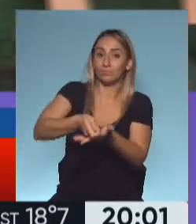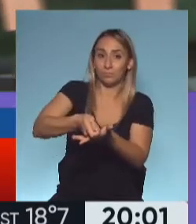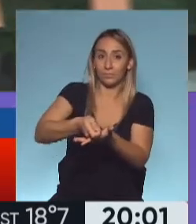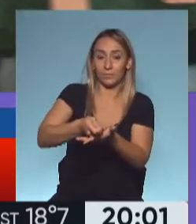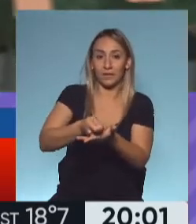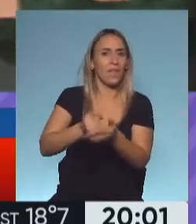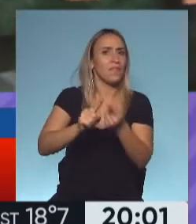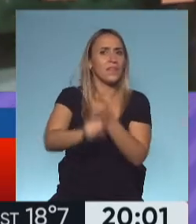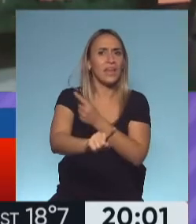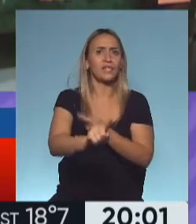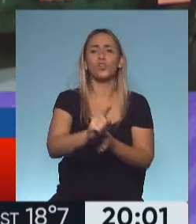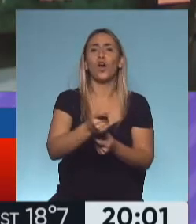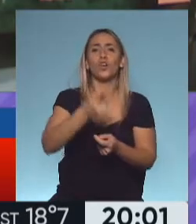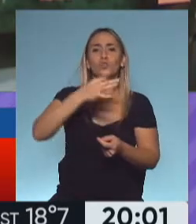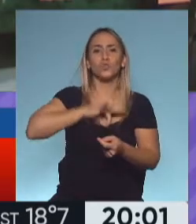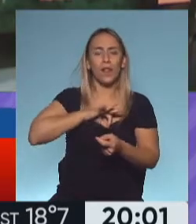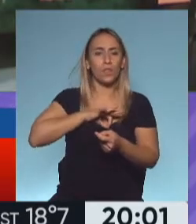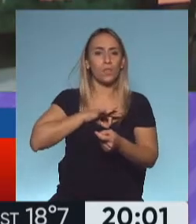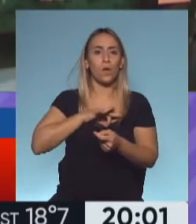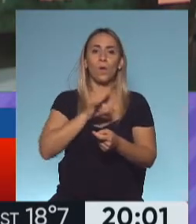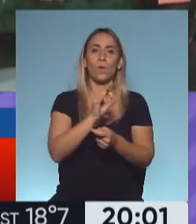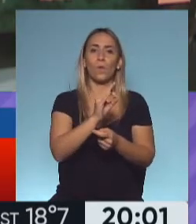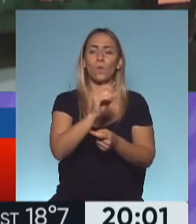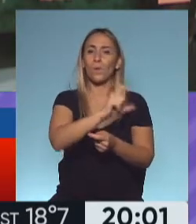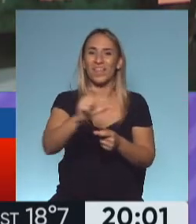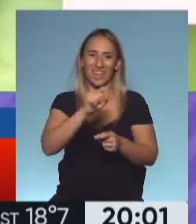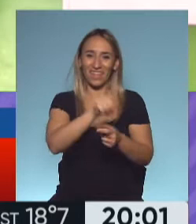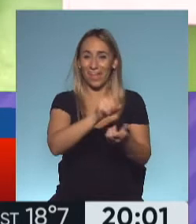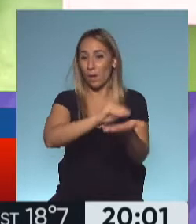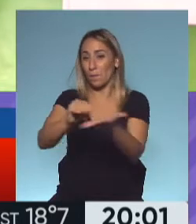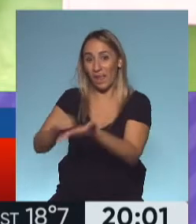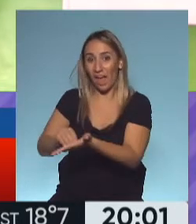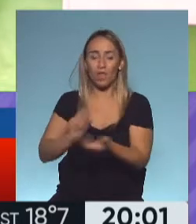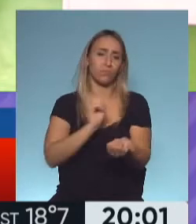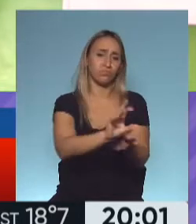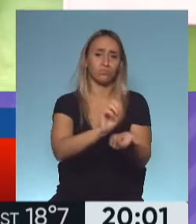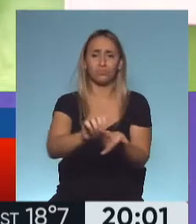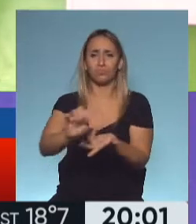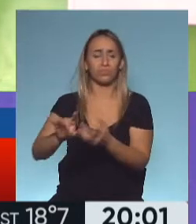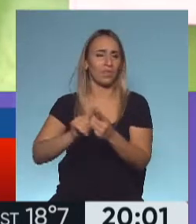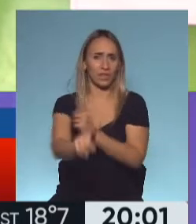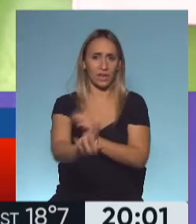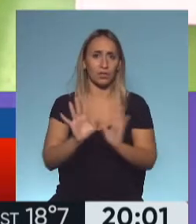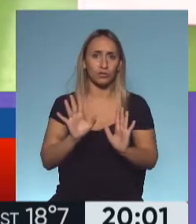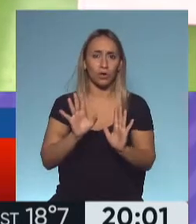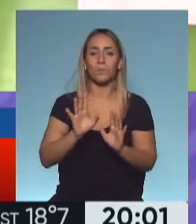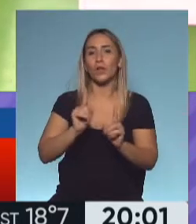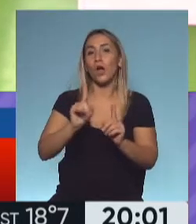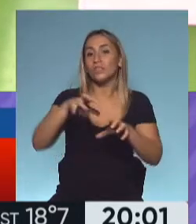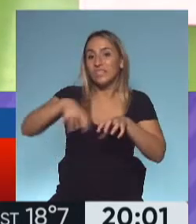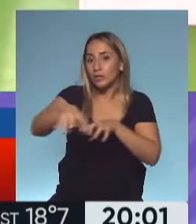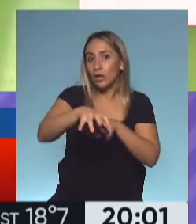la cuenta sueldo de los trabajadores y trabajadoras de las empresas de estos sectores que están en crisis. Insisto con esto, sectores como el de